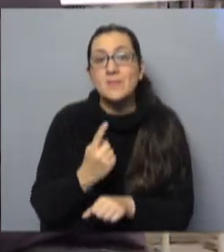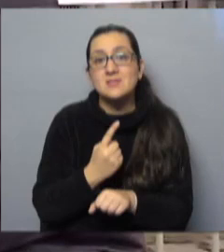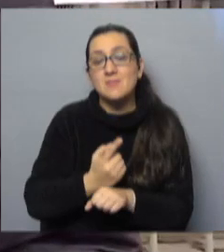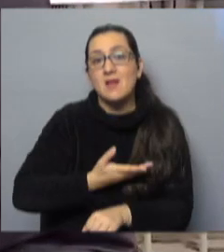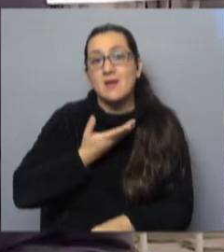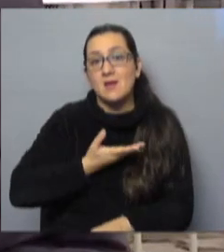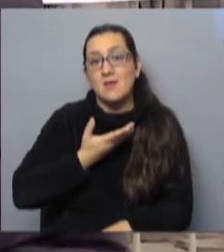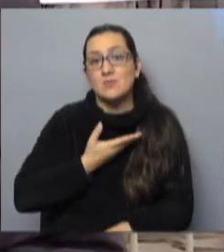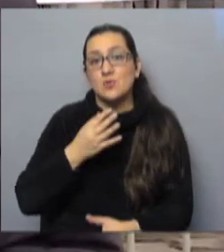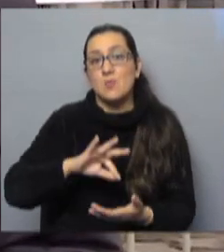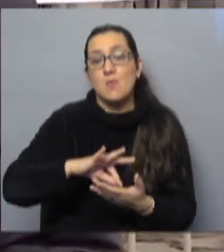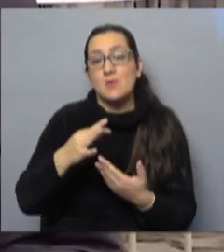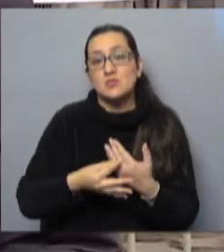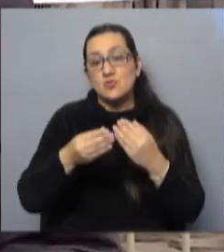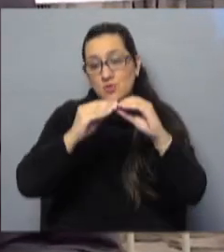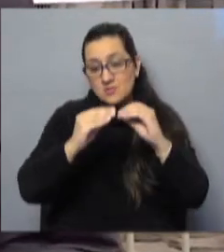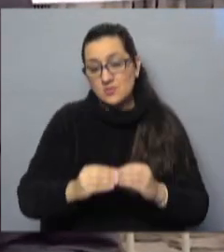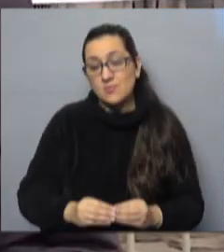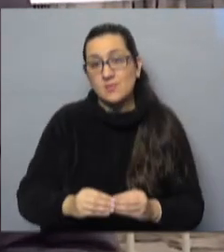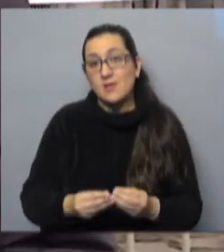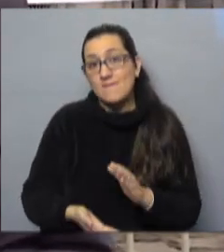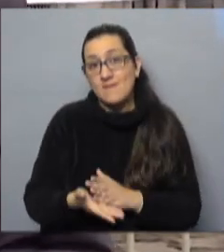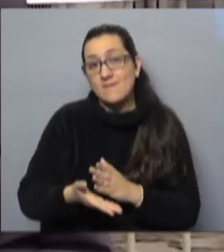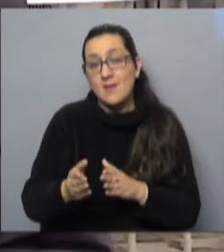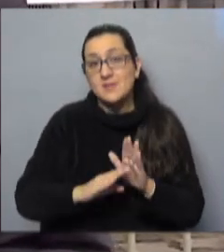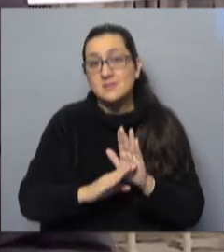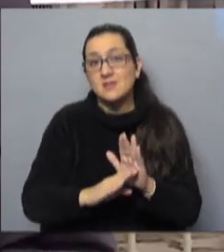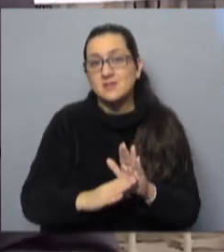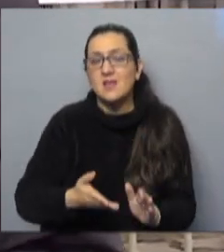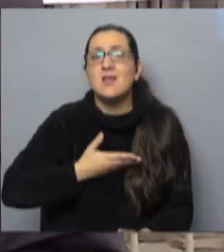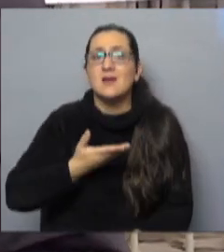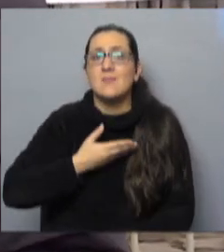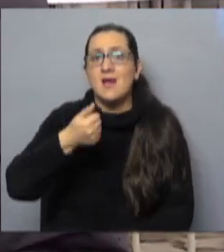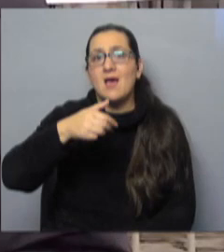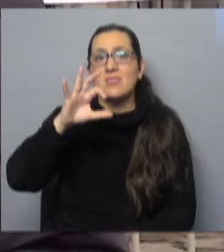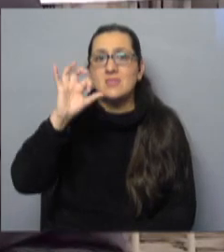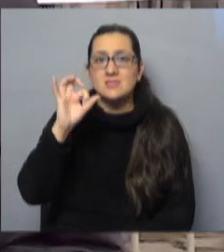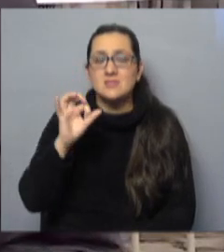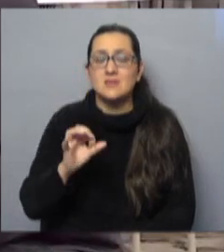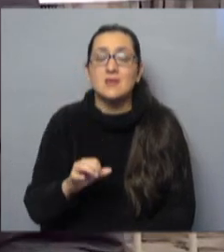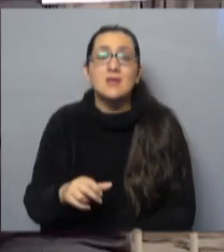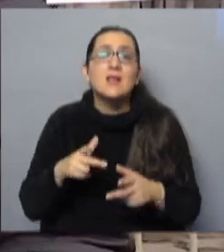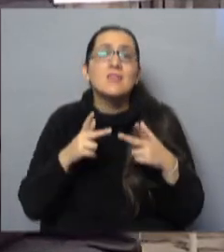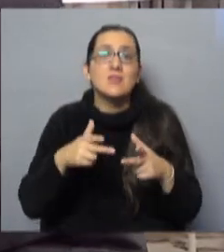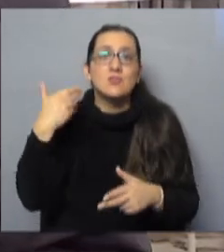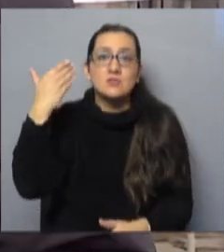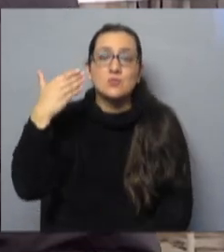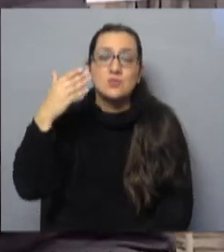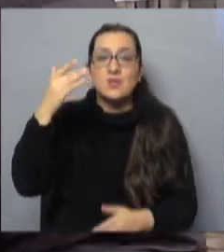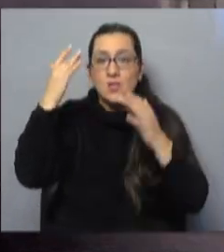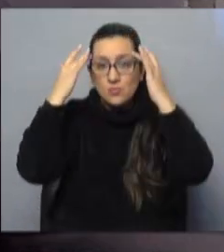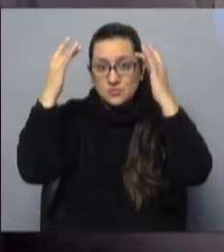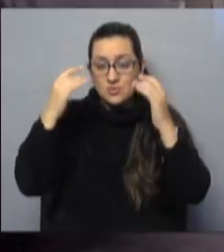bueno proyecto de acción de cuentas que está muy cerca de presentarse clama davis y qué es lo que le han dicho desde las autoridades de la educación